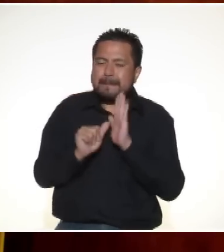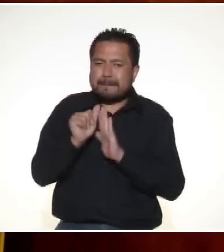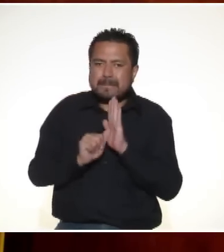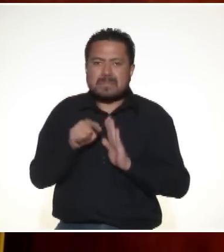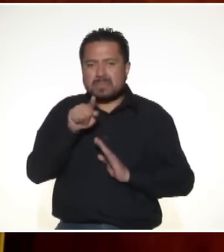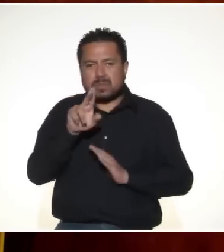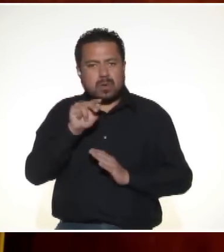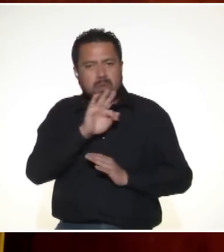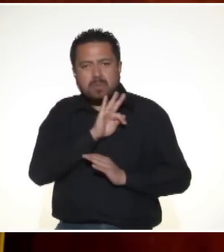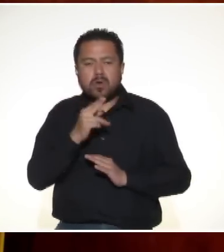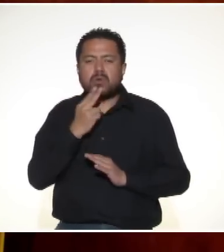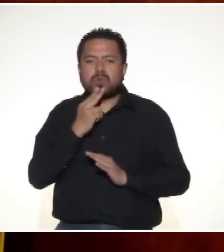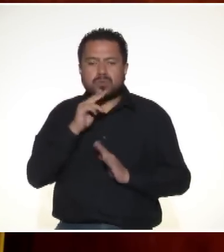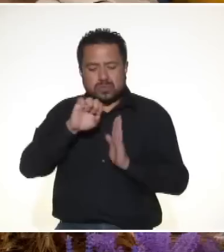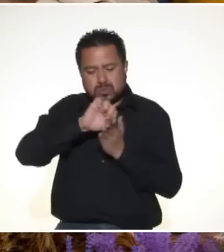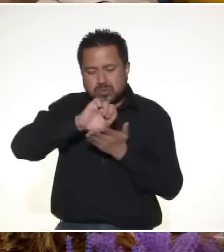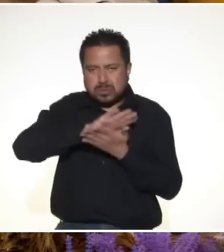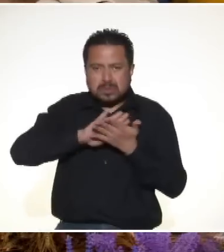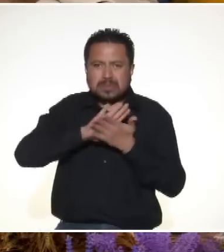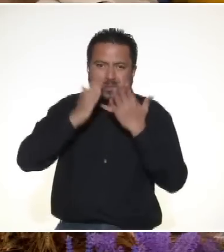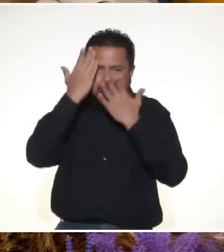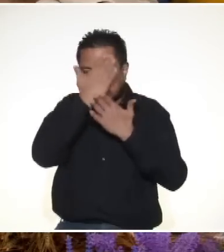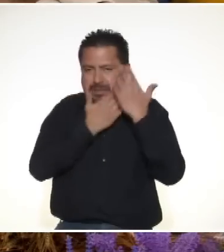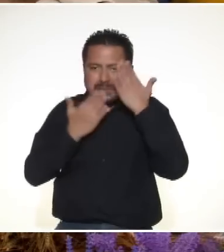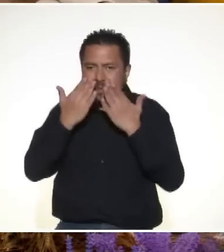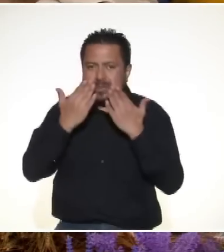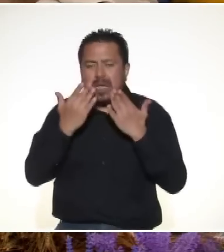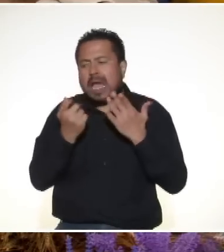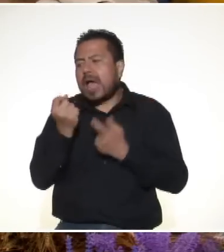no se puede utilizar protector solar. Hay algunos que se pueden llegar a